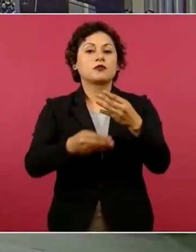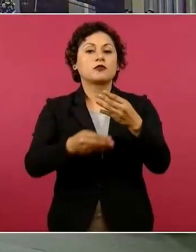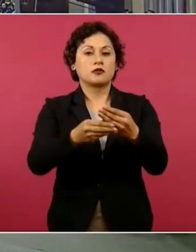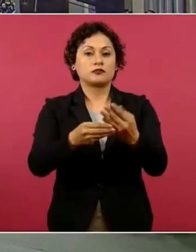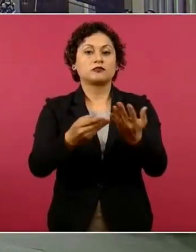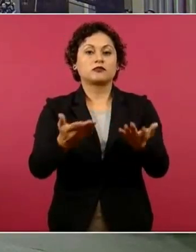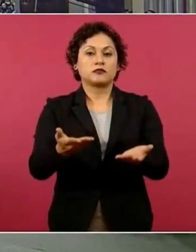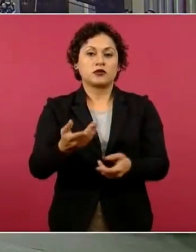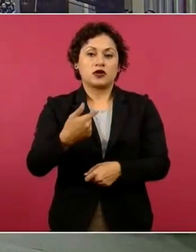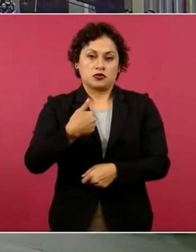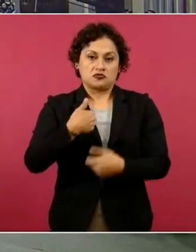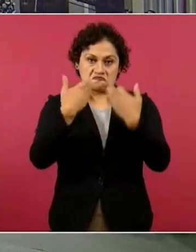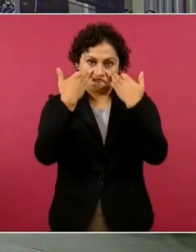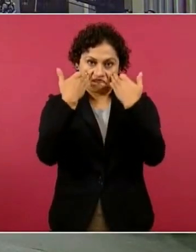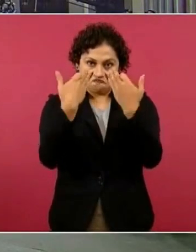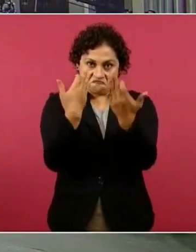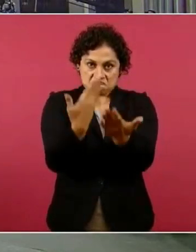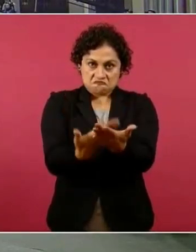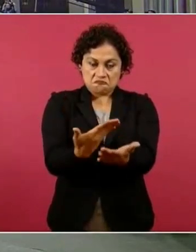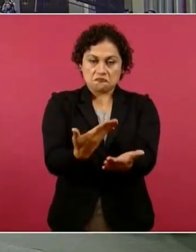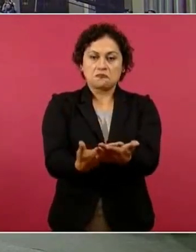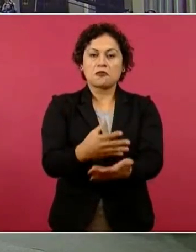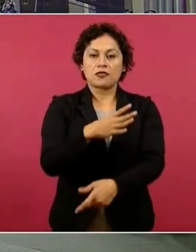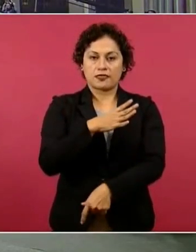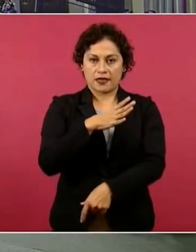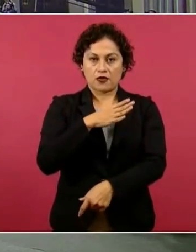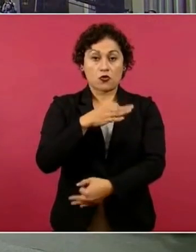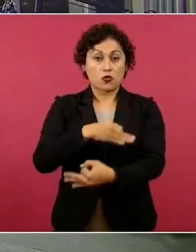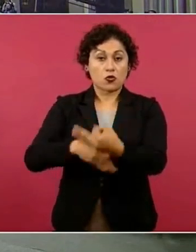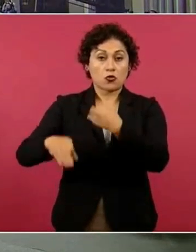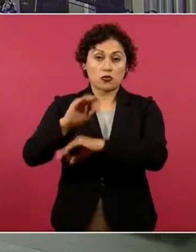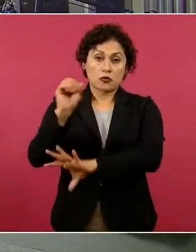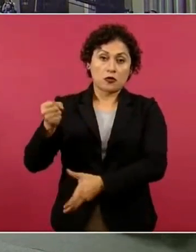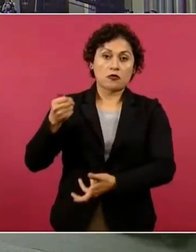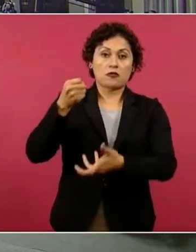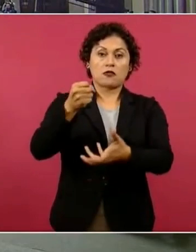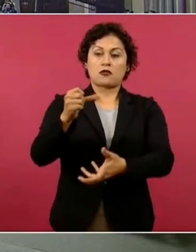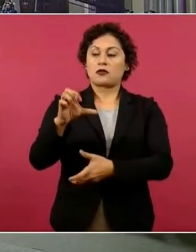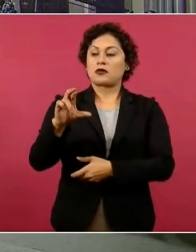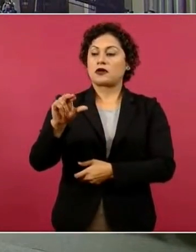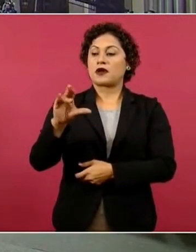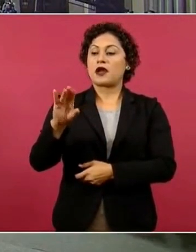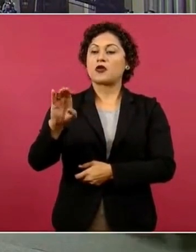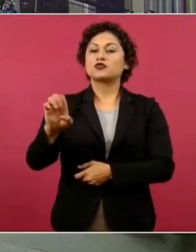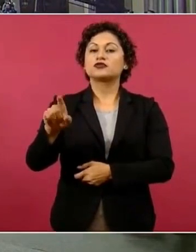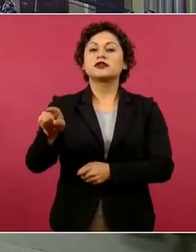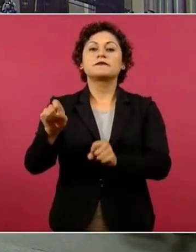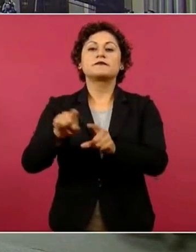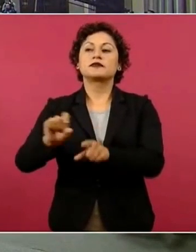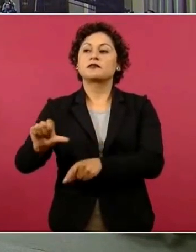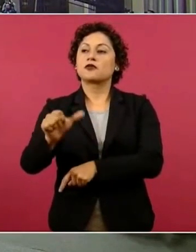y a las pruebas me remito. Todo esto está siendo financiado por Enrique Krause por medio de Jorge Meléndez padre.